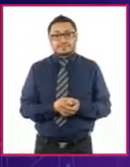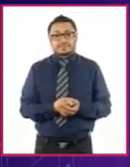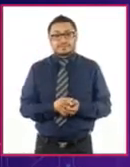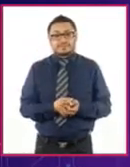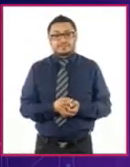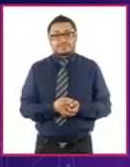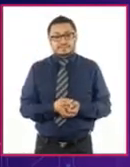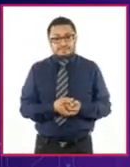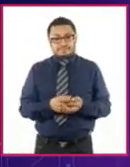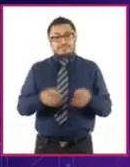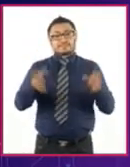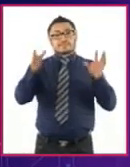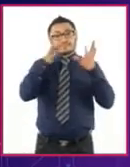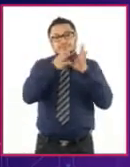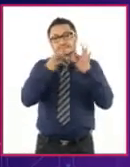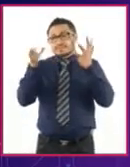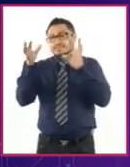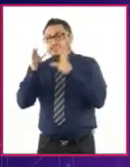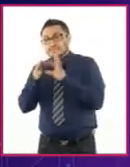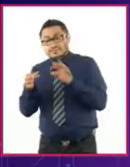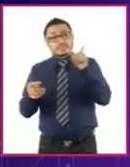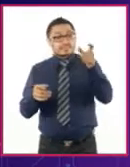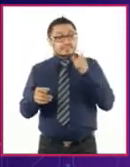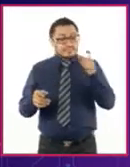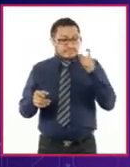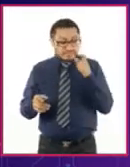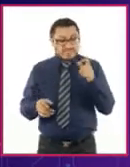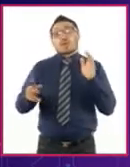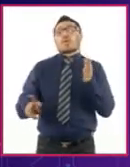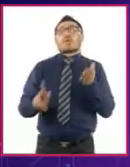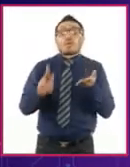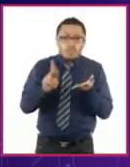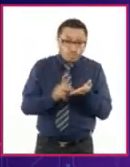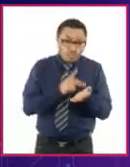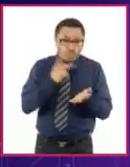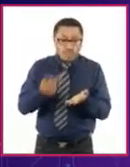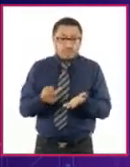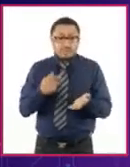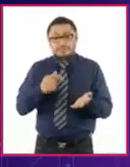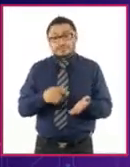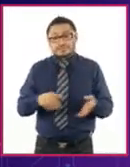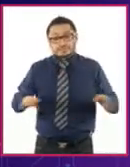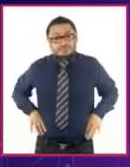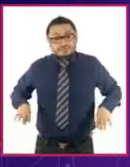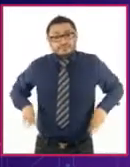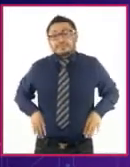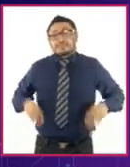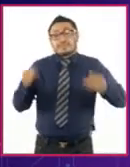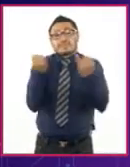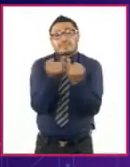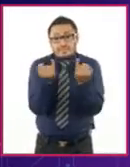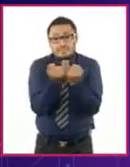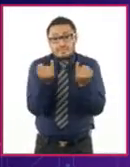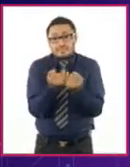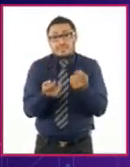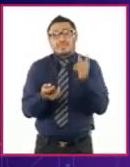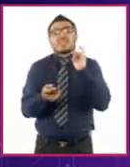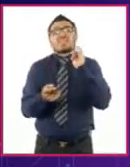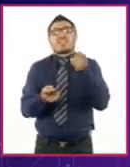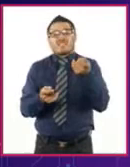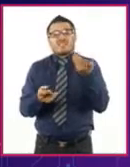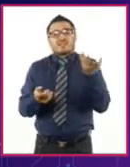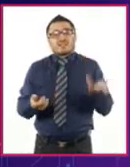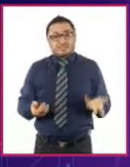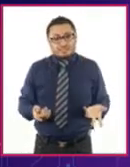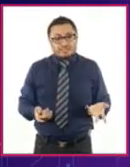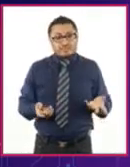Para despejar a x aplicamos nuevamente una propiedad de igualdad. ¿Qué se debe hacer para